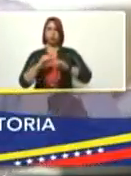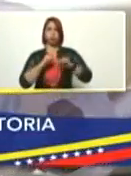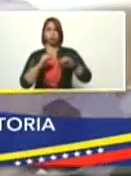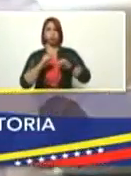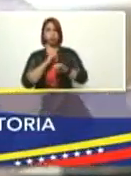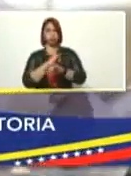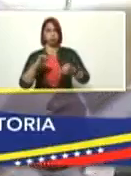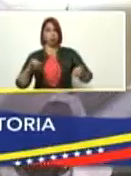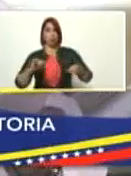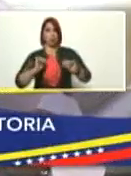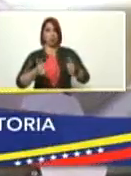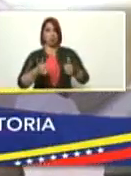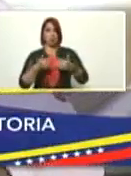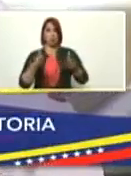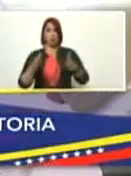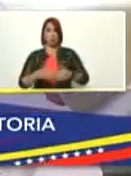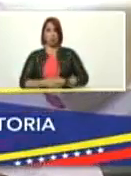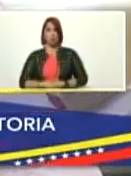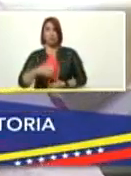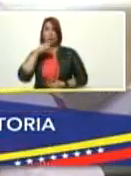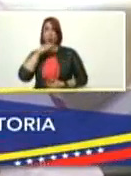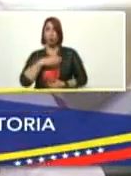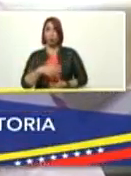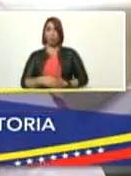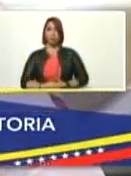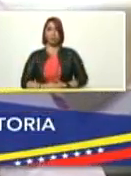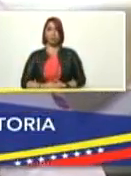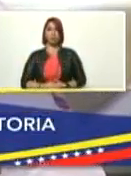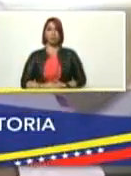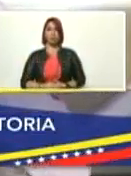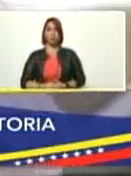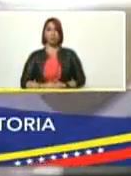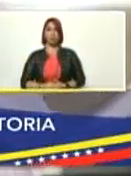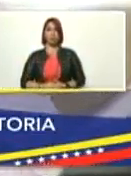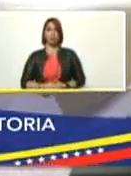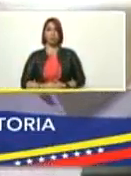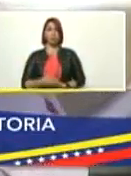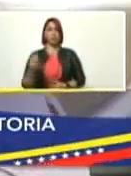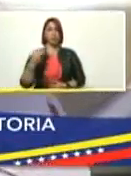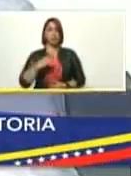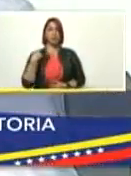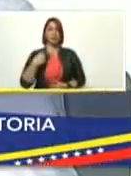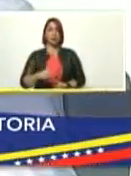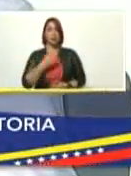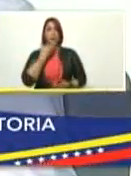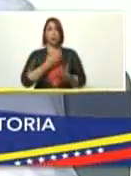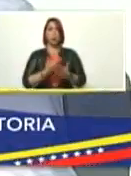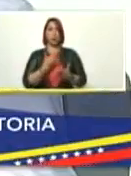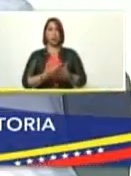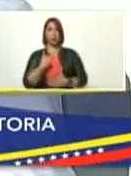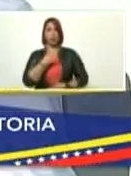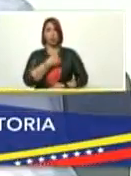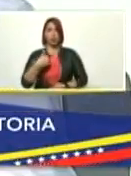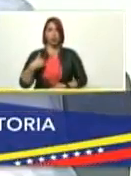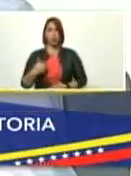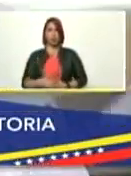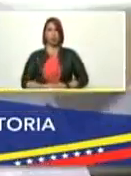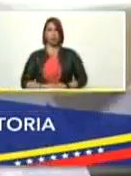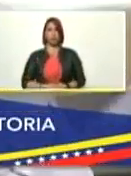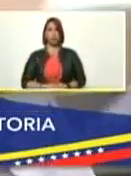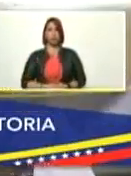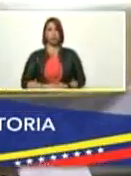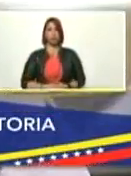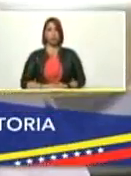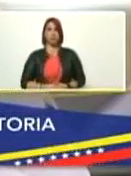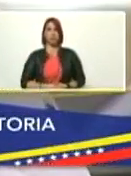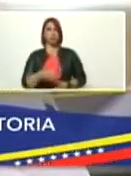ha levantado de la historia insurgente? Y además tú tienes una propuesta que yo quisiera que